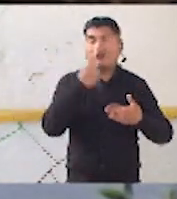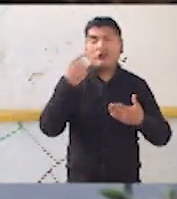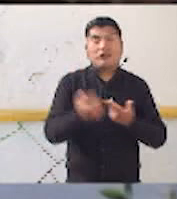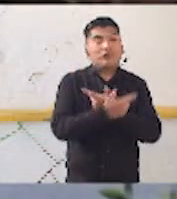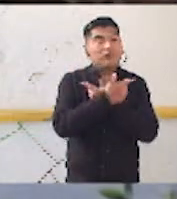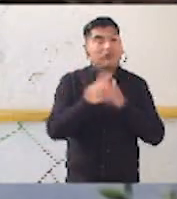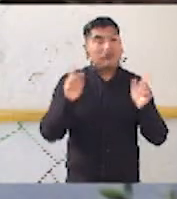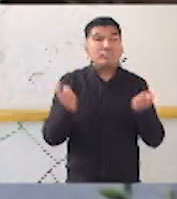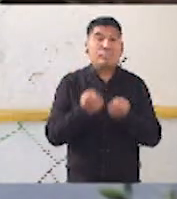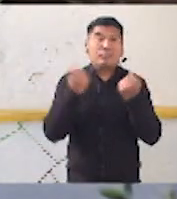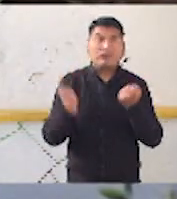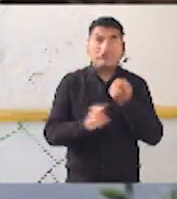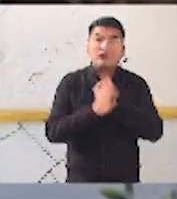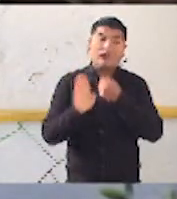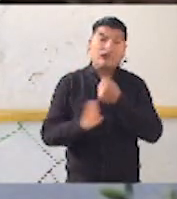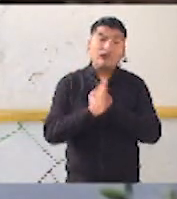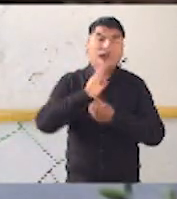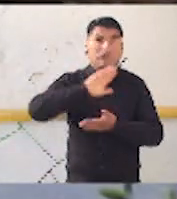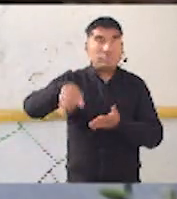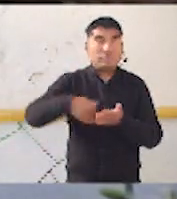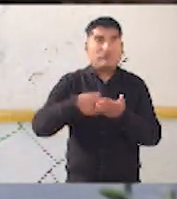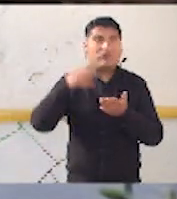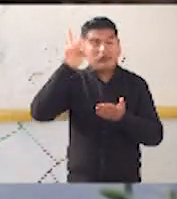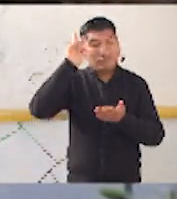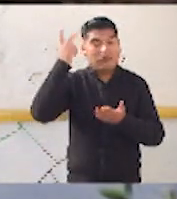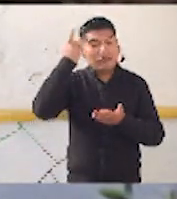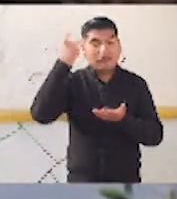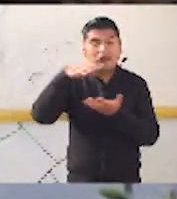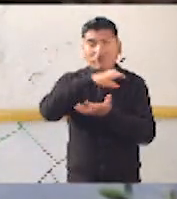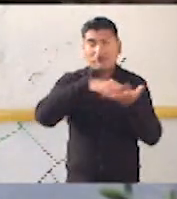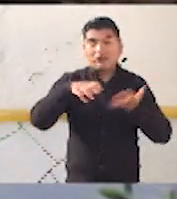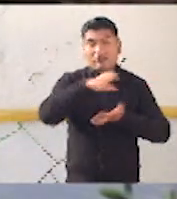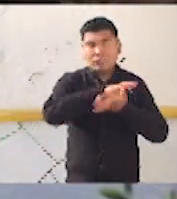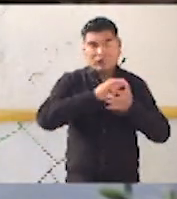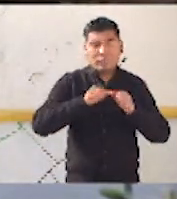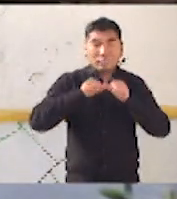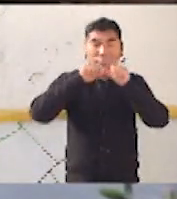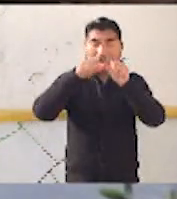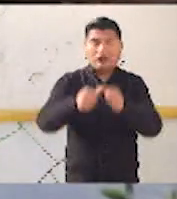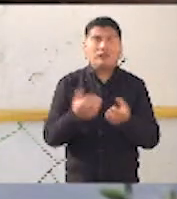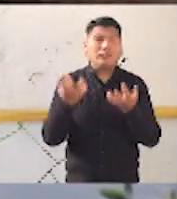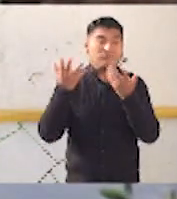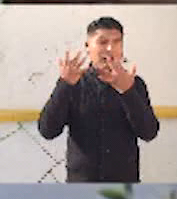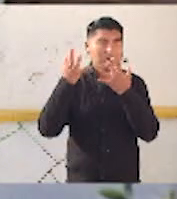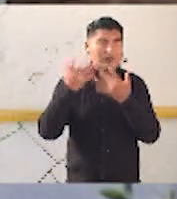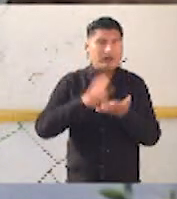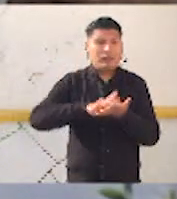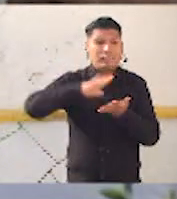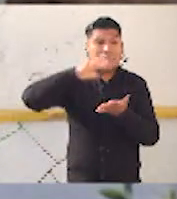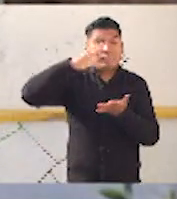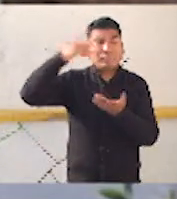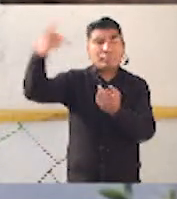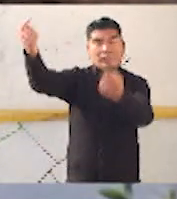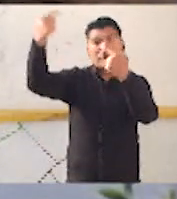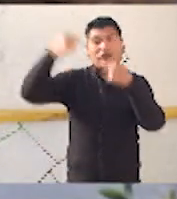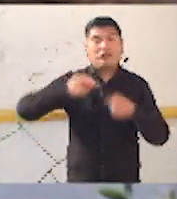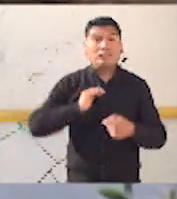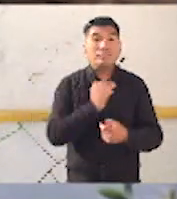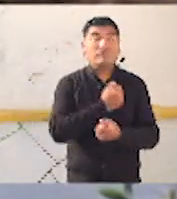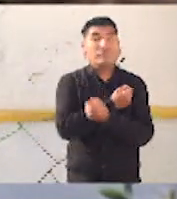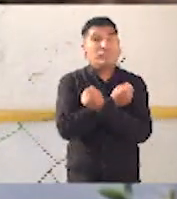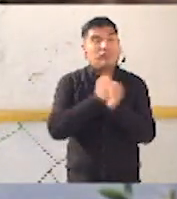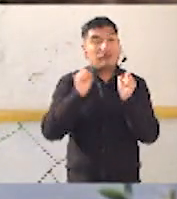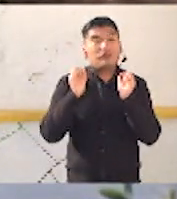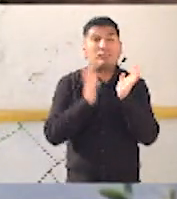libres de pecado y protegidos de toda perturbación, mientras esperamos la gloriosa venida de nuestro